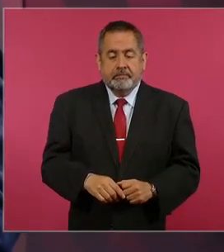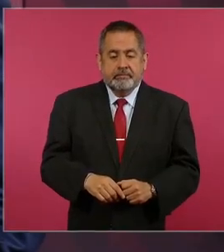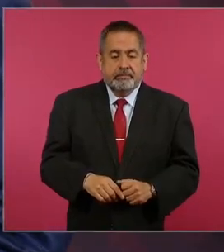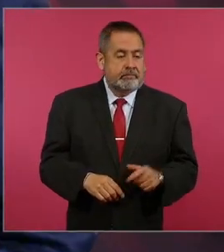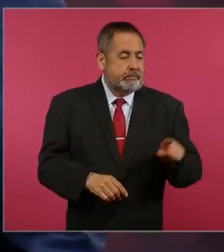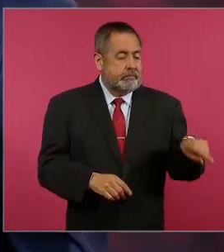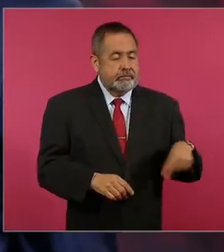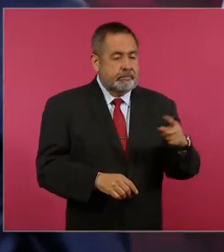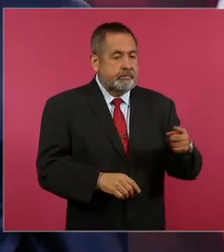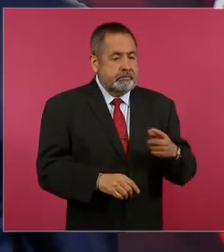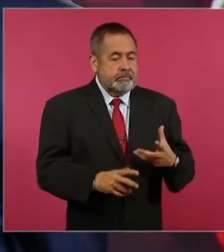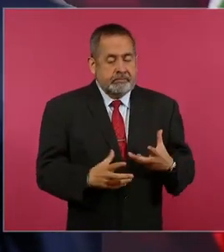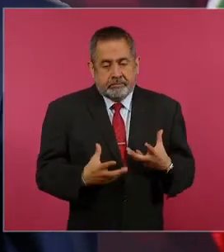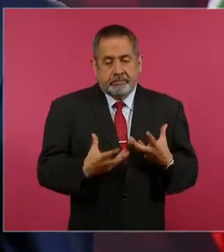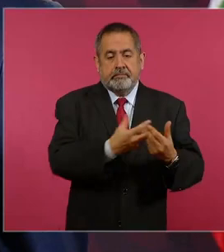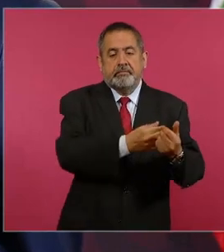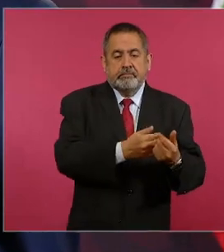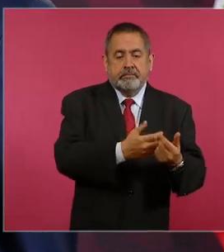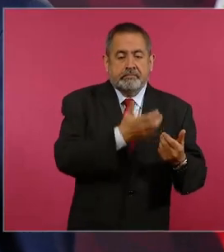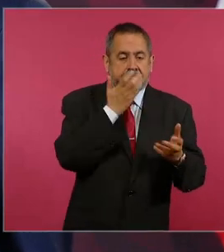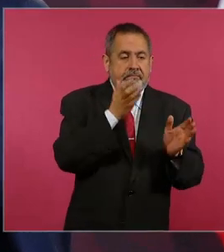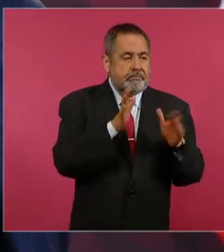del lado de los conservadores